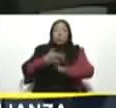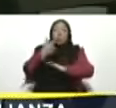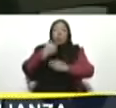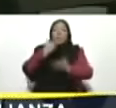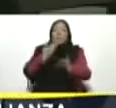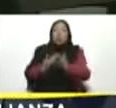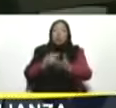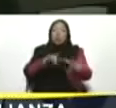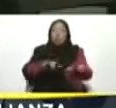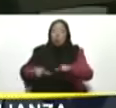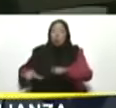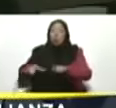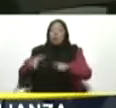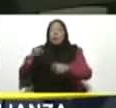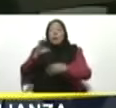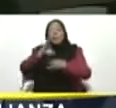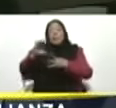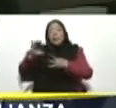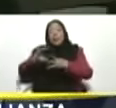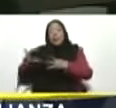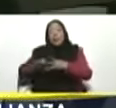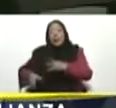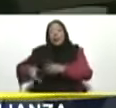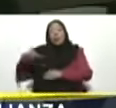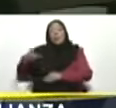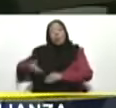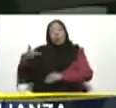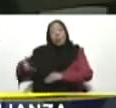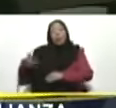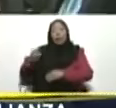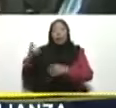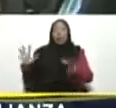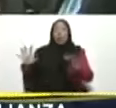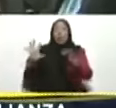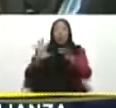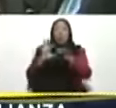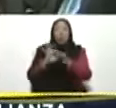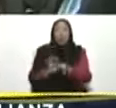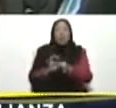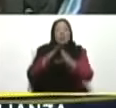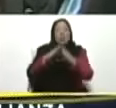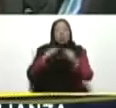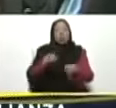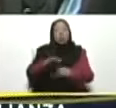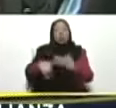proyectos estratégicos. Una alianza ganar-ganar